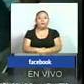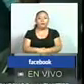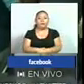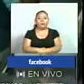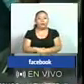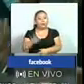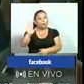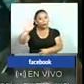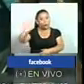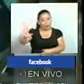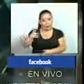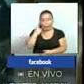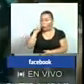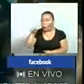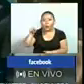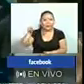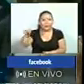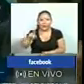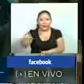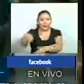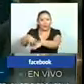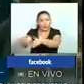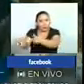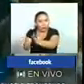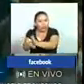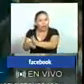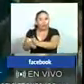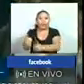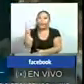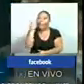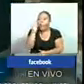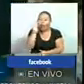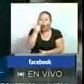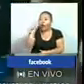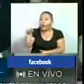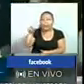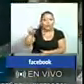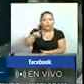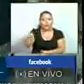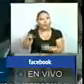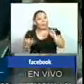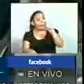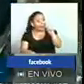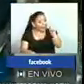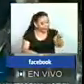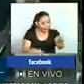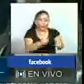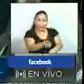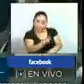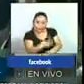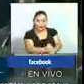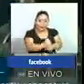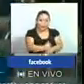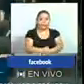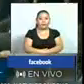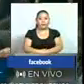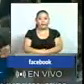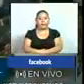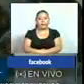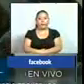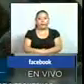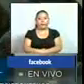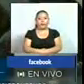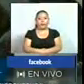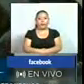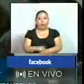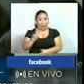no me referí a usted diputado fijano no me referí a la afirmación que lo está haciendo de la presidencia